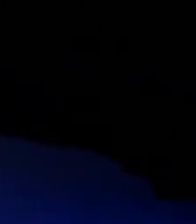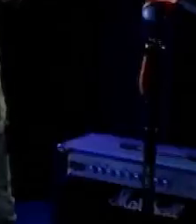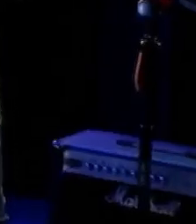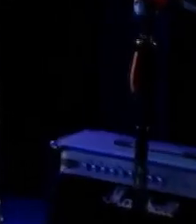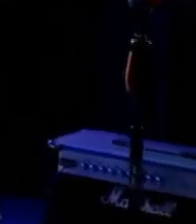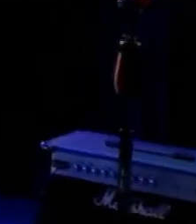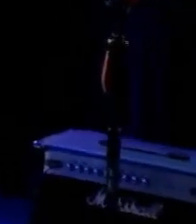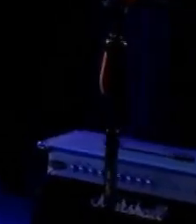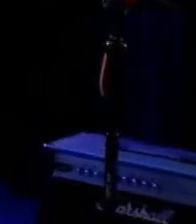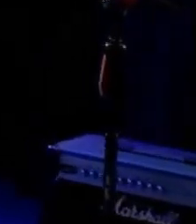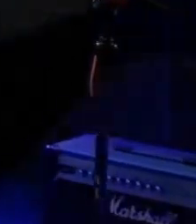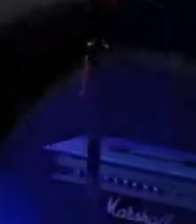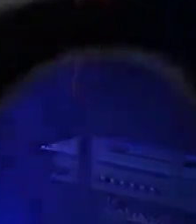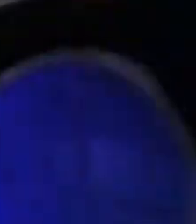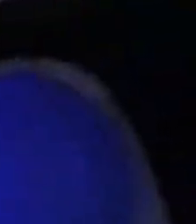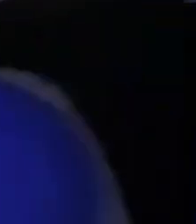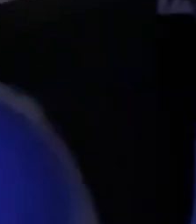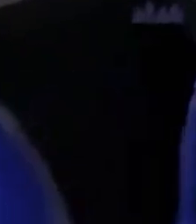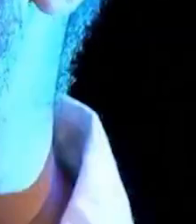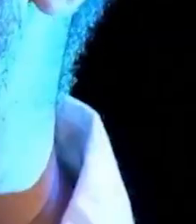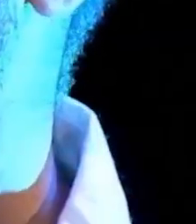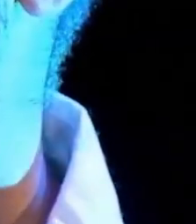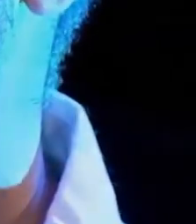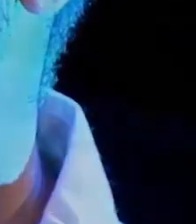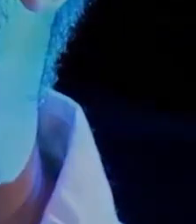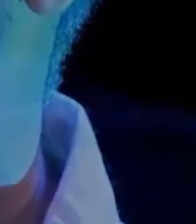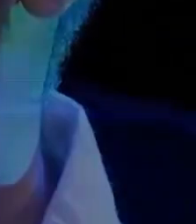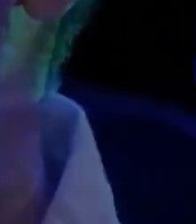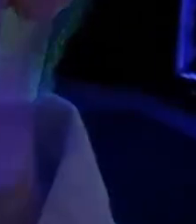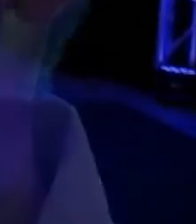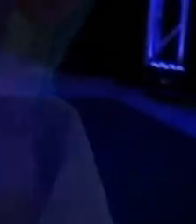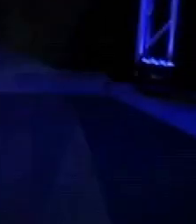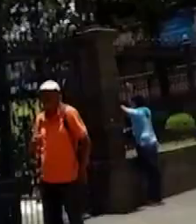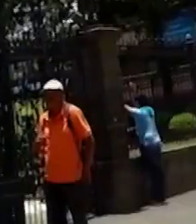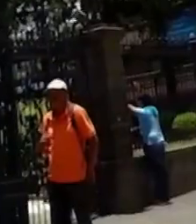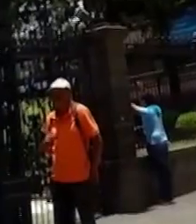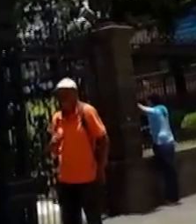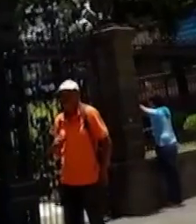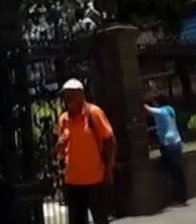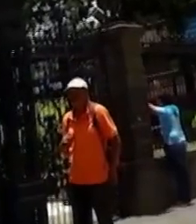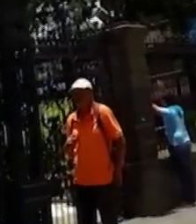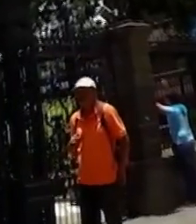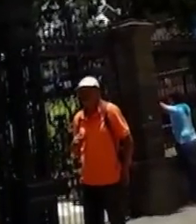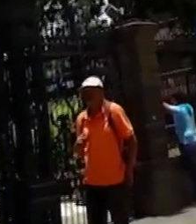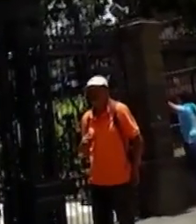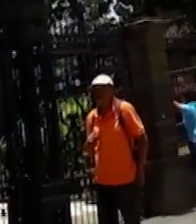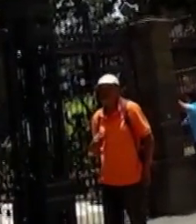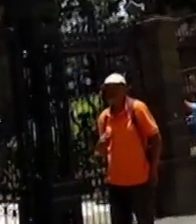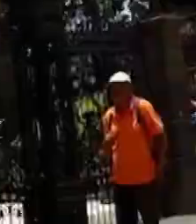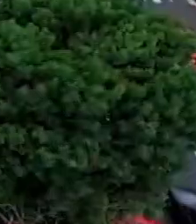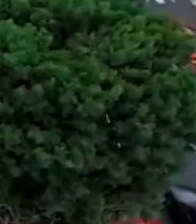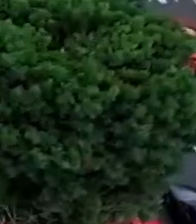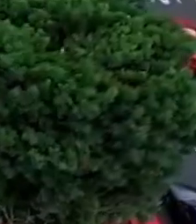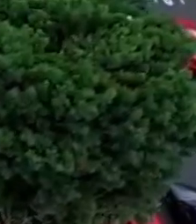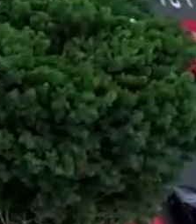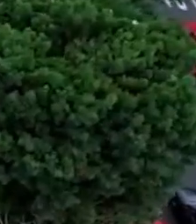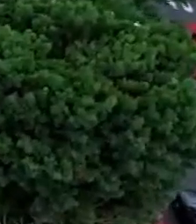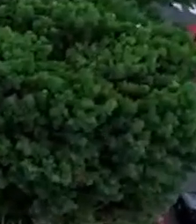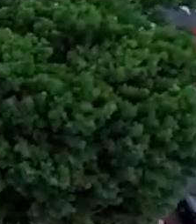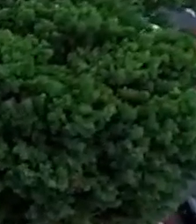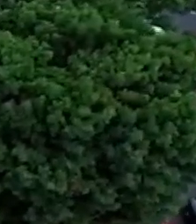nuestro territorio mostrarán su trabajo con la meta de interpretar su música en el Teatro Nacional de Costa Rica, en la víspera